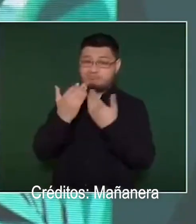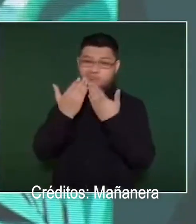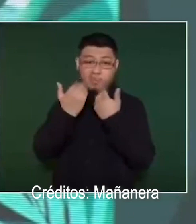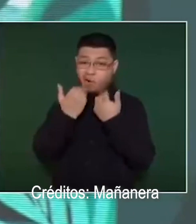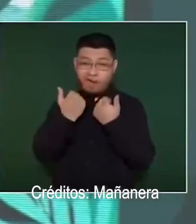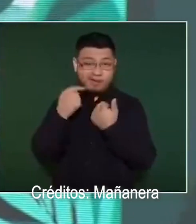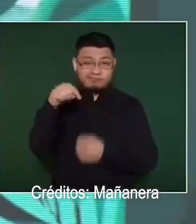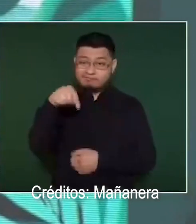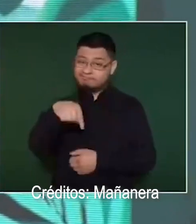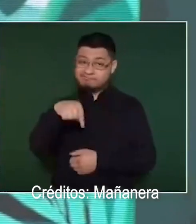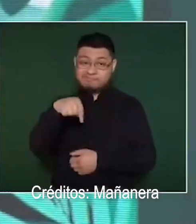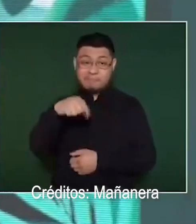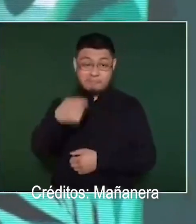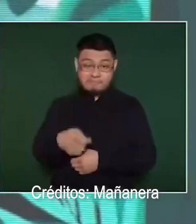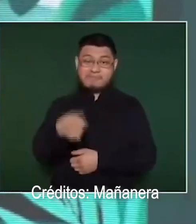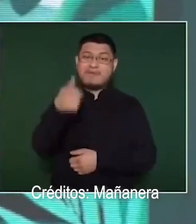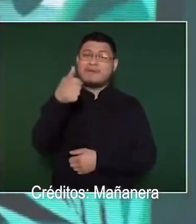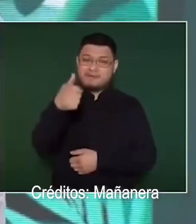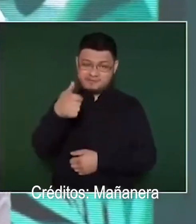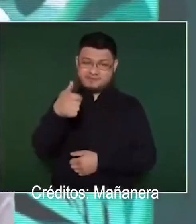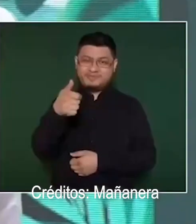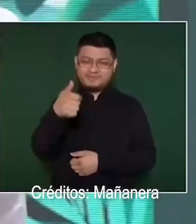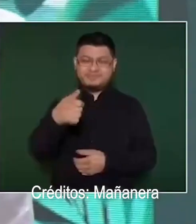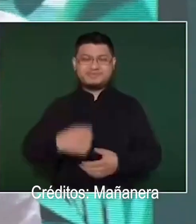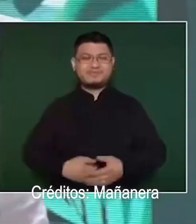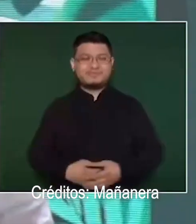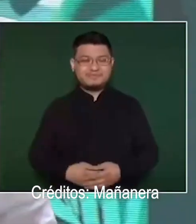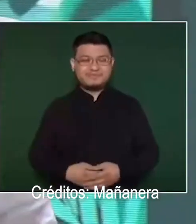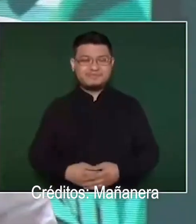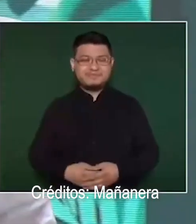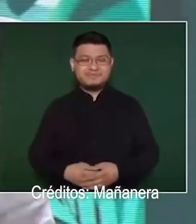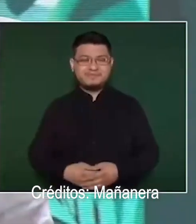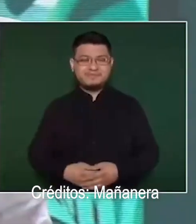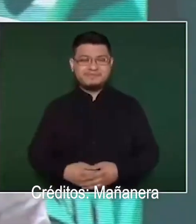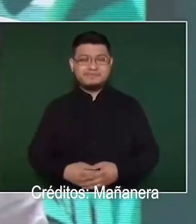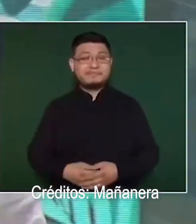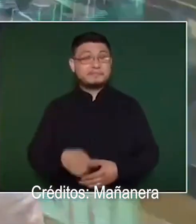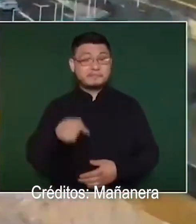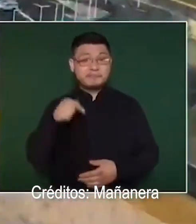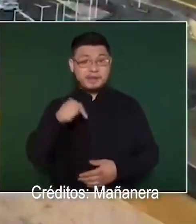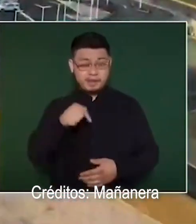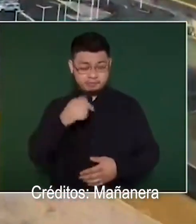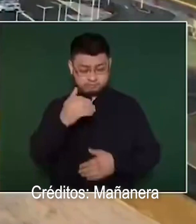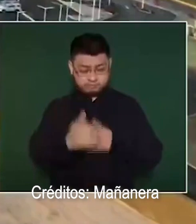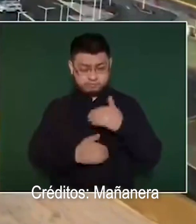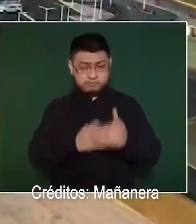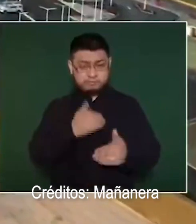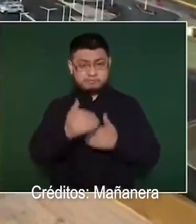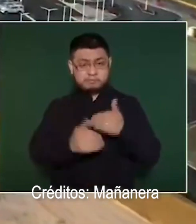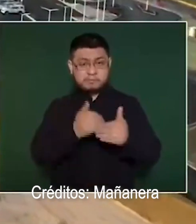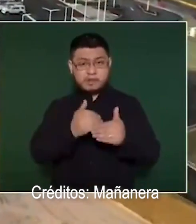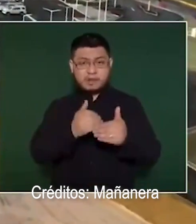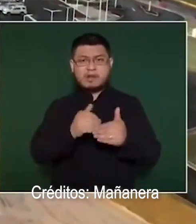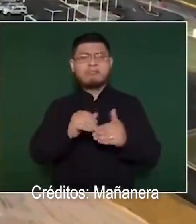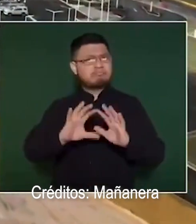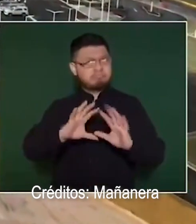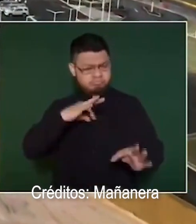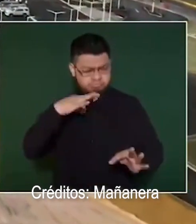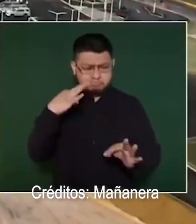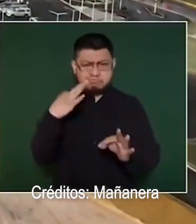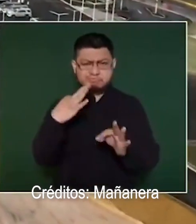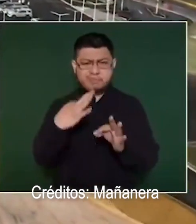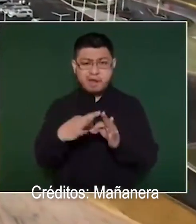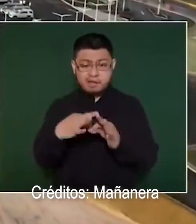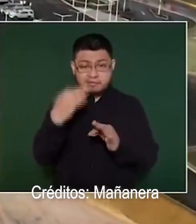Y se logró también en tiempo